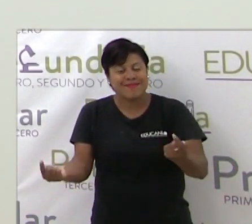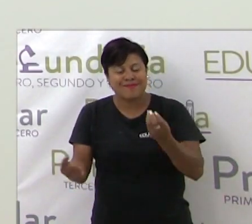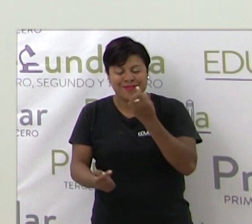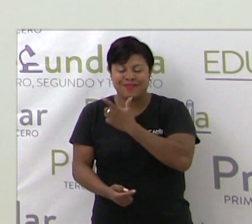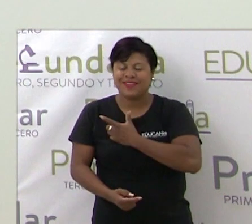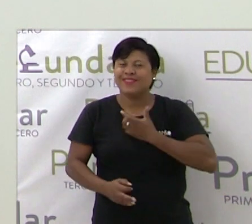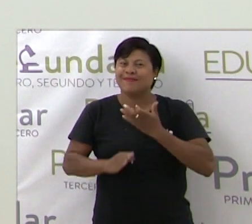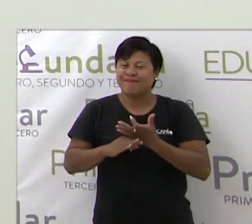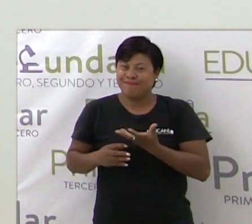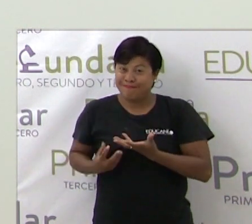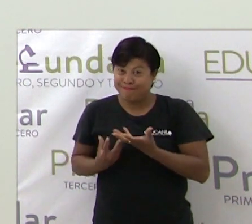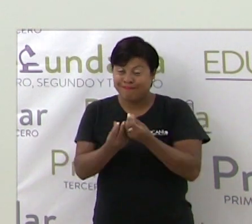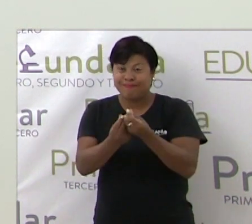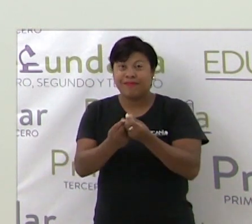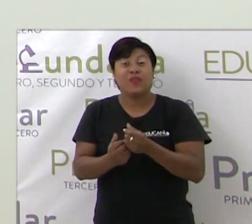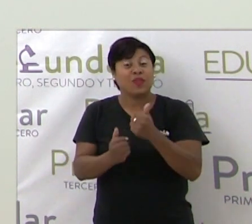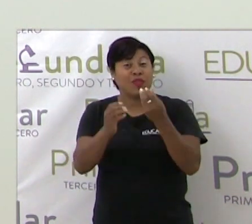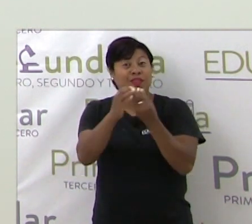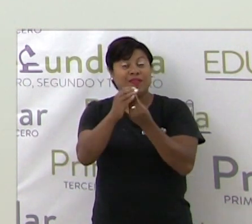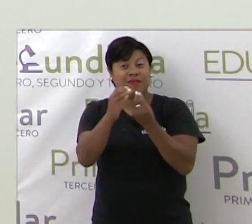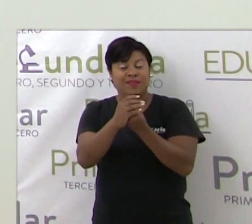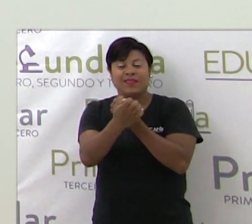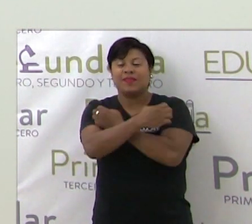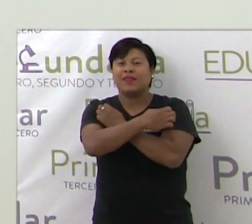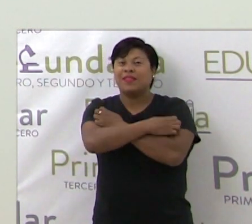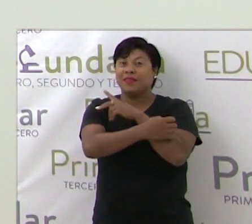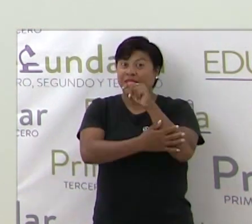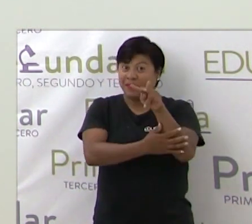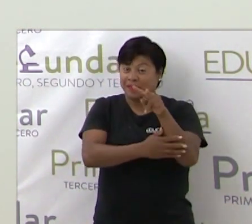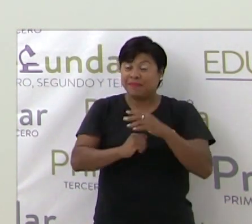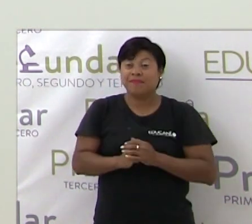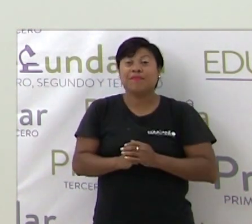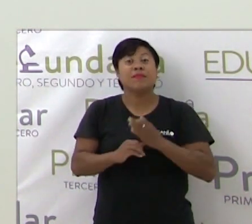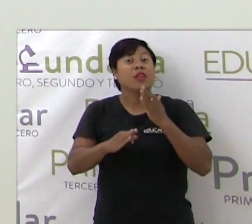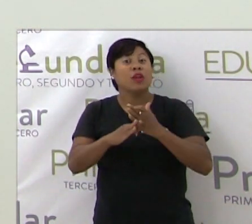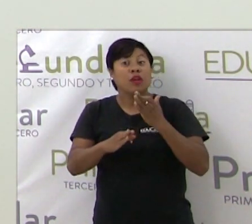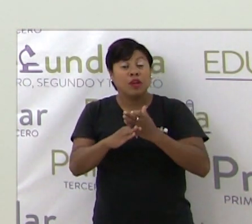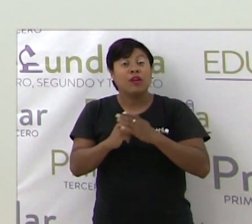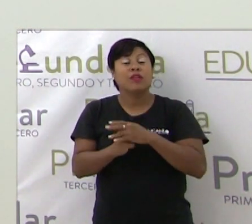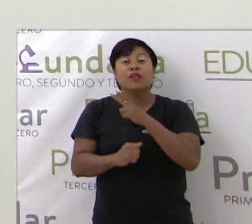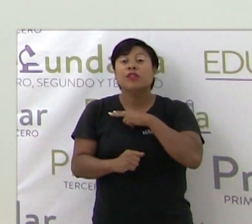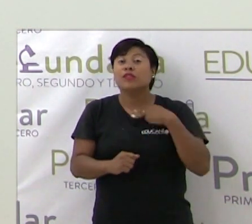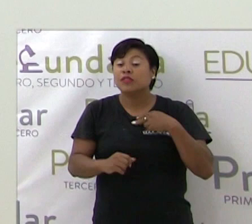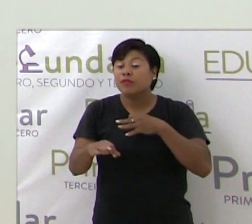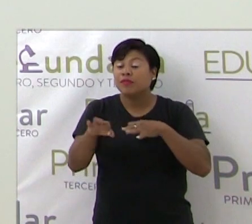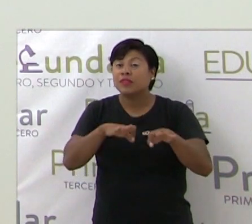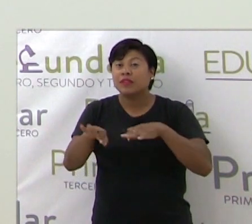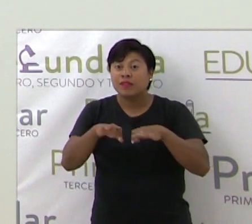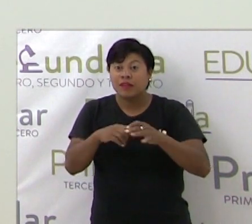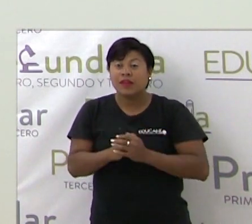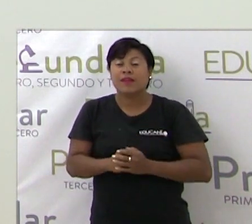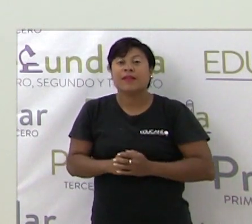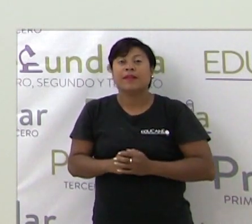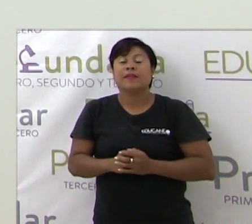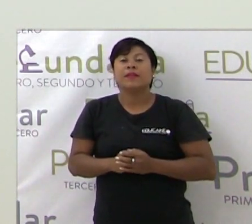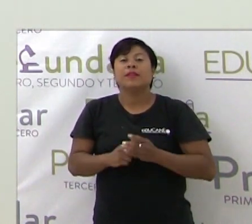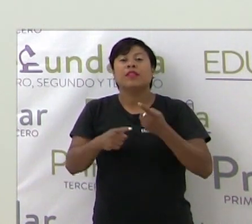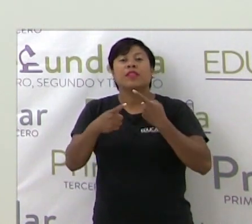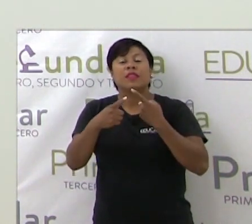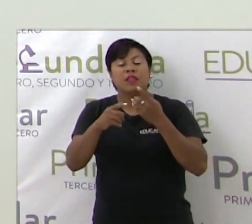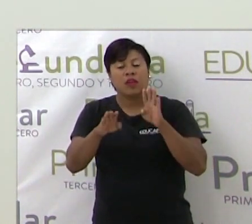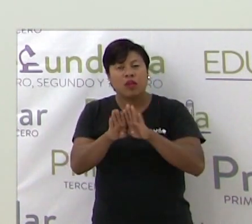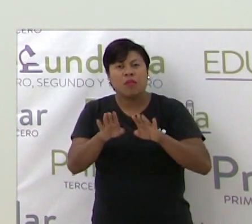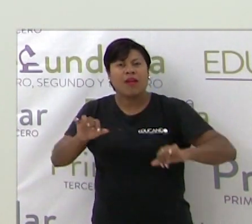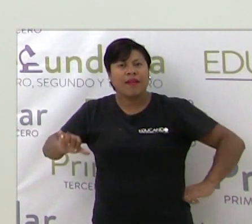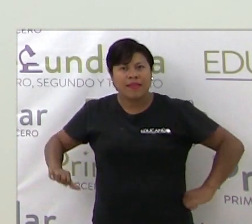da mucho gusto estar con ustedes en otra sesión más de Educando TV. El día de hoy vamos a trabajar un tipo de actividad